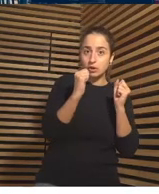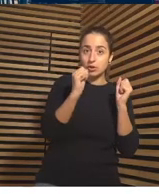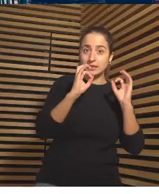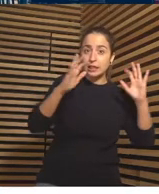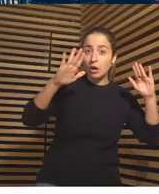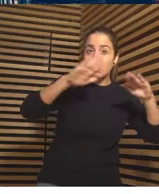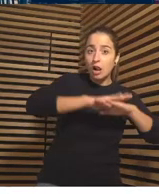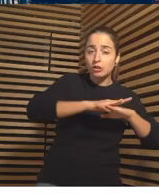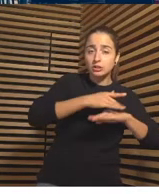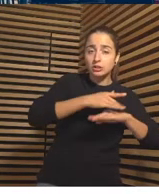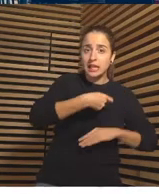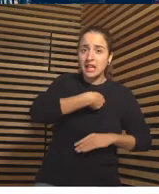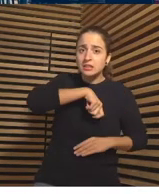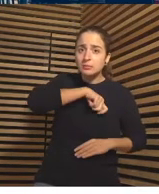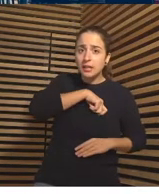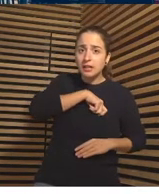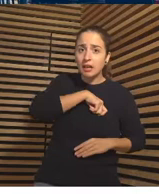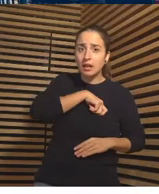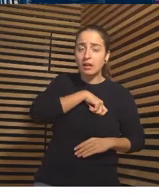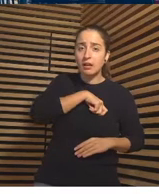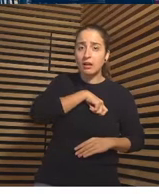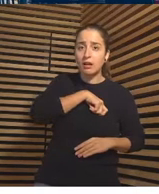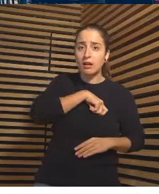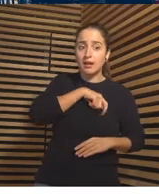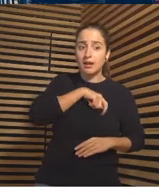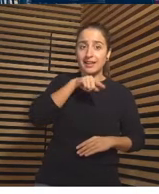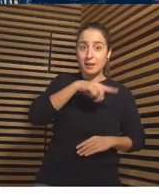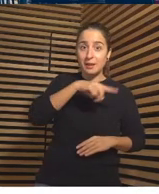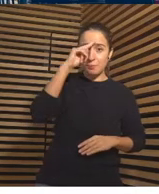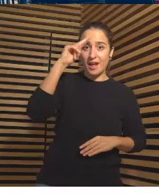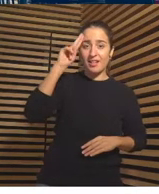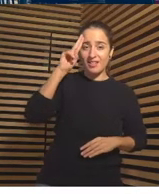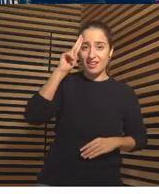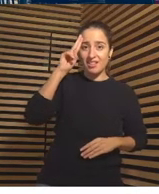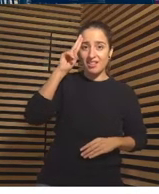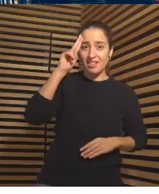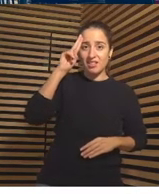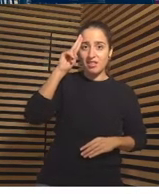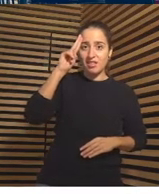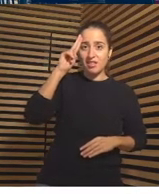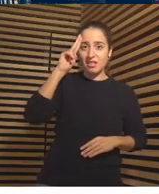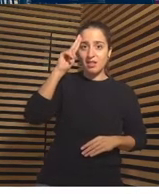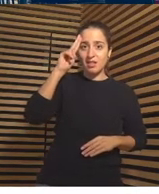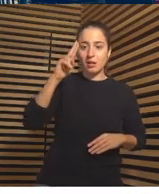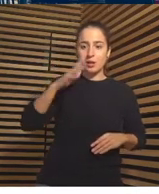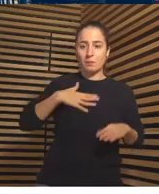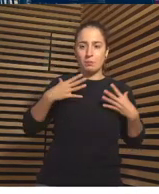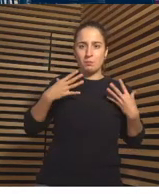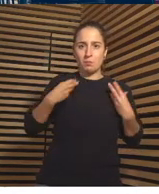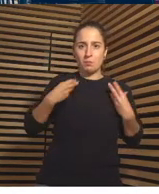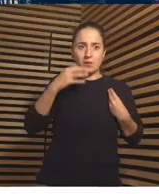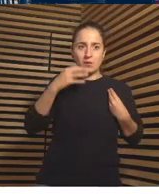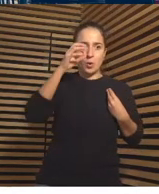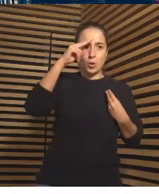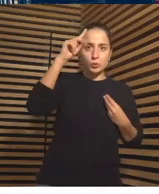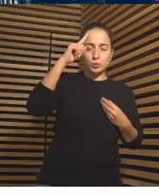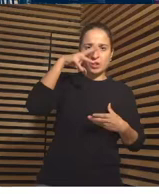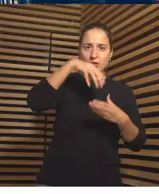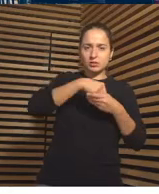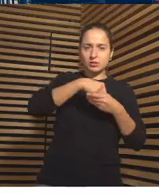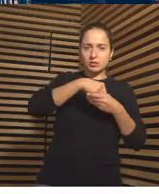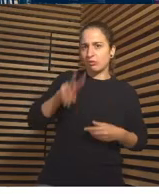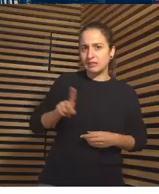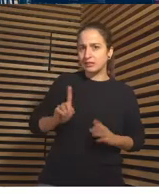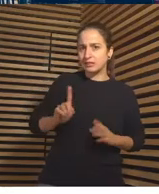en España, en Madrid, no forma parte de nuestra cultura. Nos pongamos como